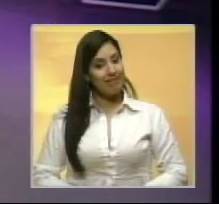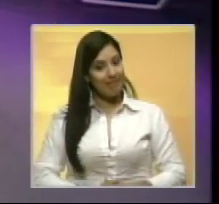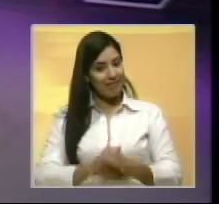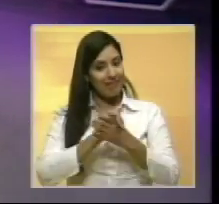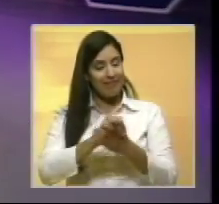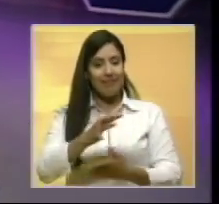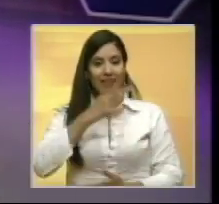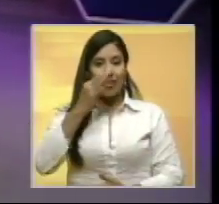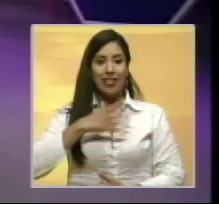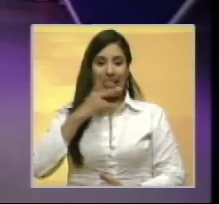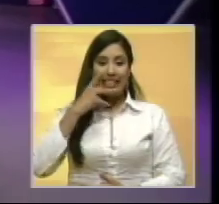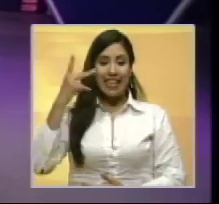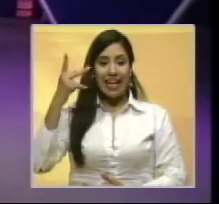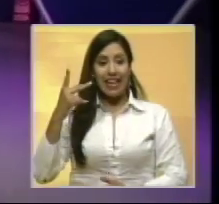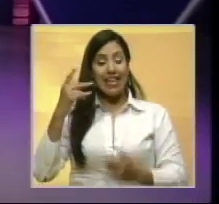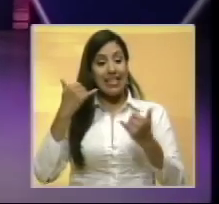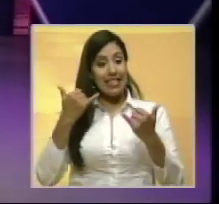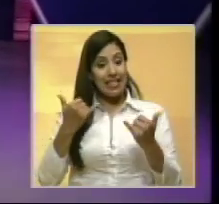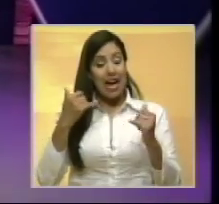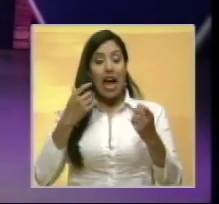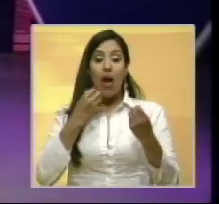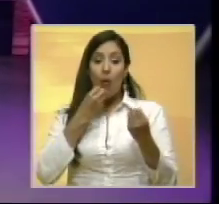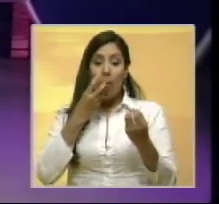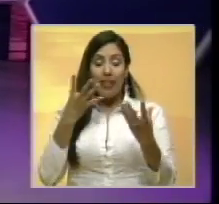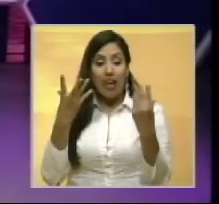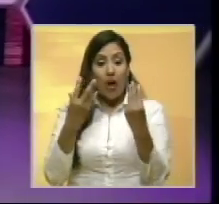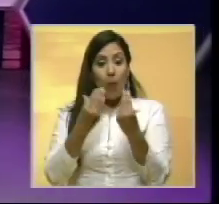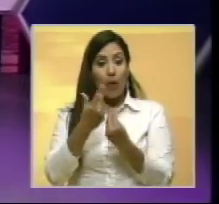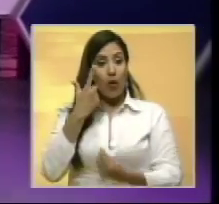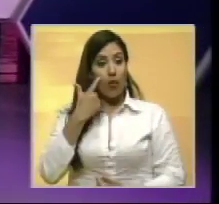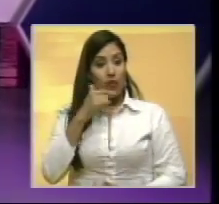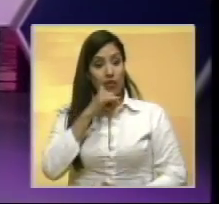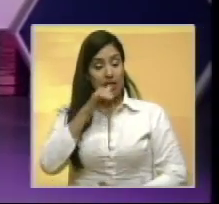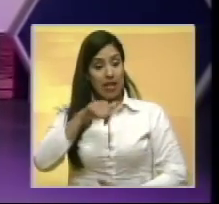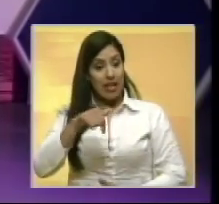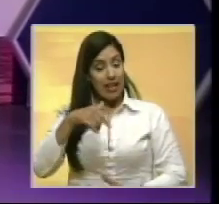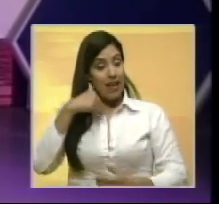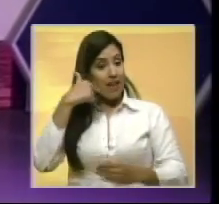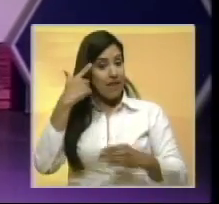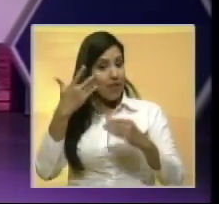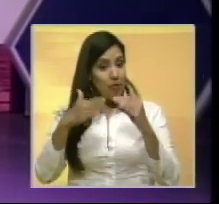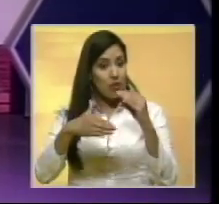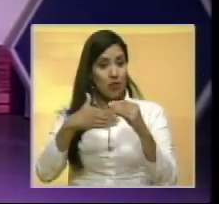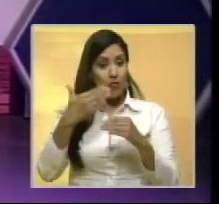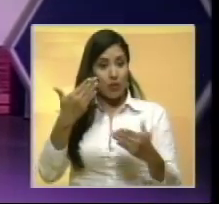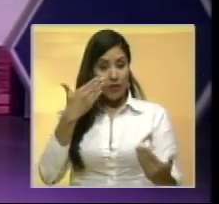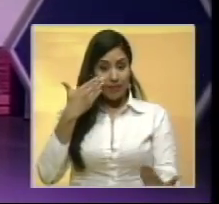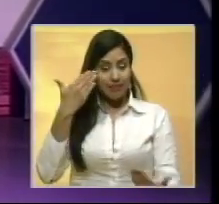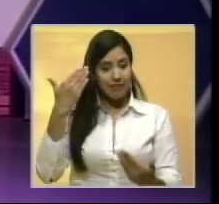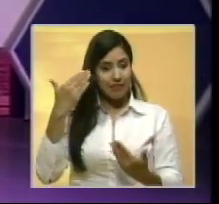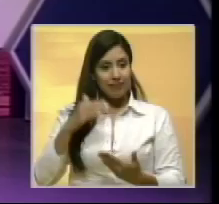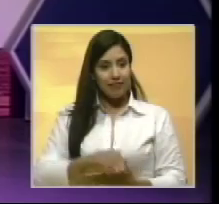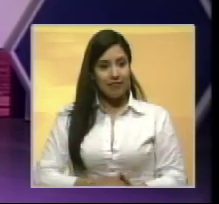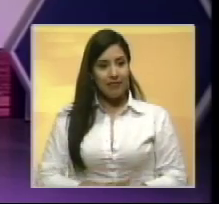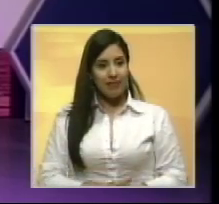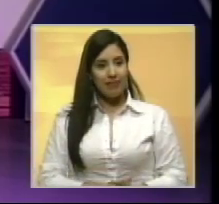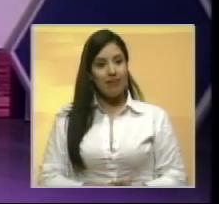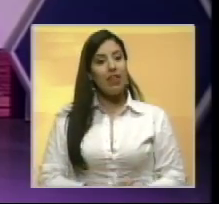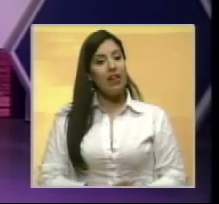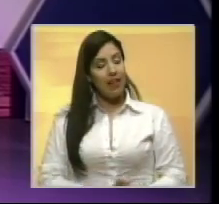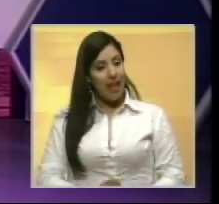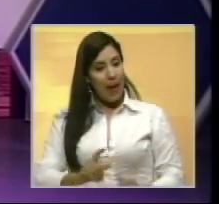Amigos, buenas tardes, yo soy Carlis Cuadros y desde ya los estaré acompañando en nuestro acostumbrado recorrido por las noticias del entretenimiento aquí en Estrenos y